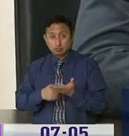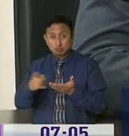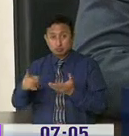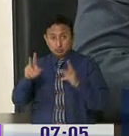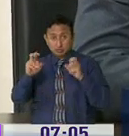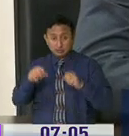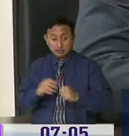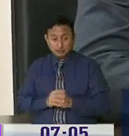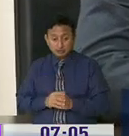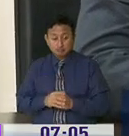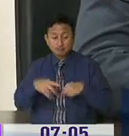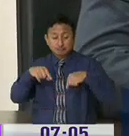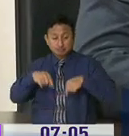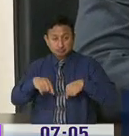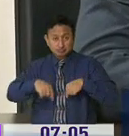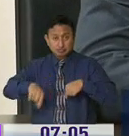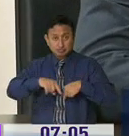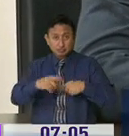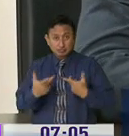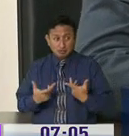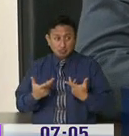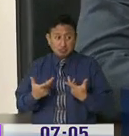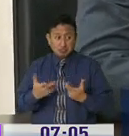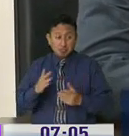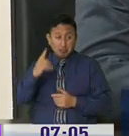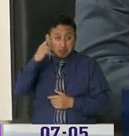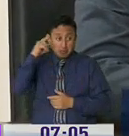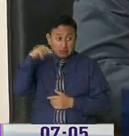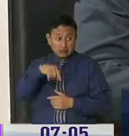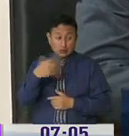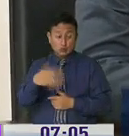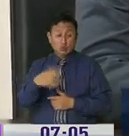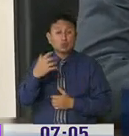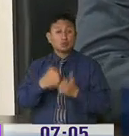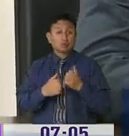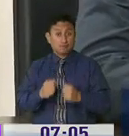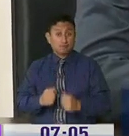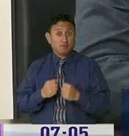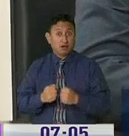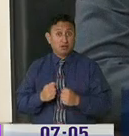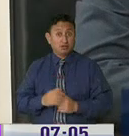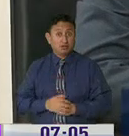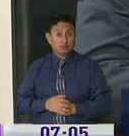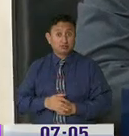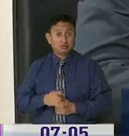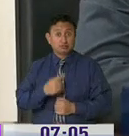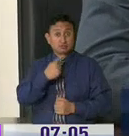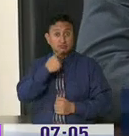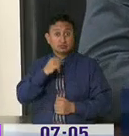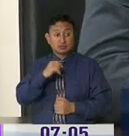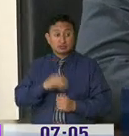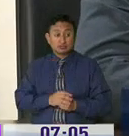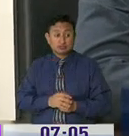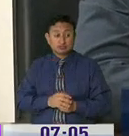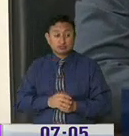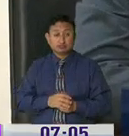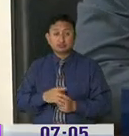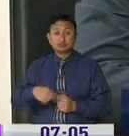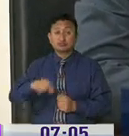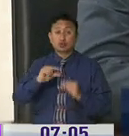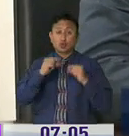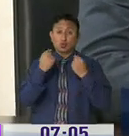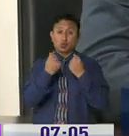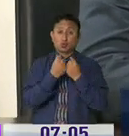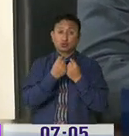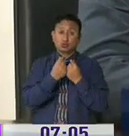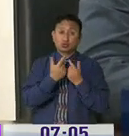medidas respectivas. Me parece grave lo que se ha anunciado aquí de una supuesta red de corrupción al interior del